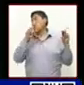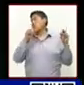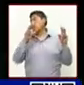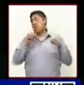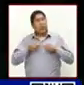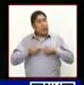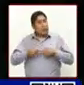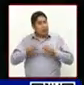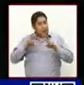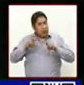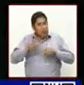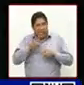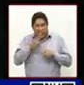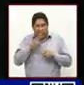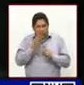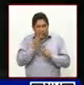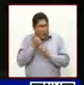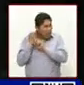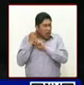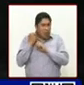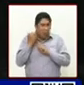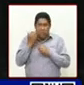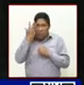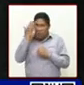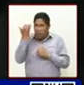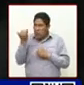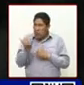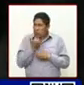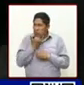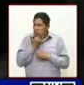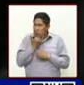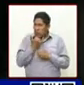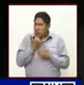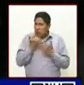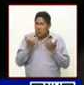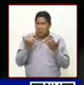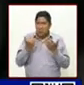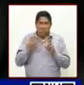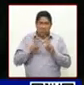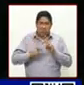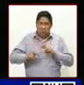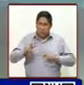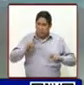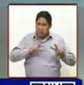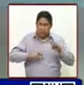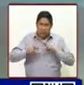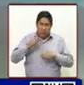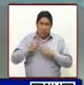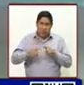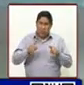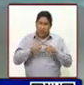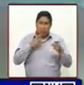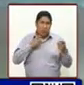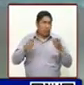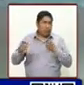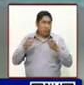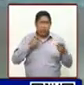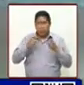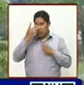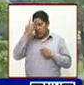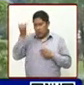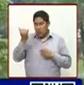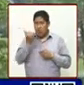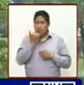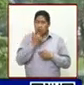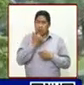trabajo policial haya terminado. Nosotros vamos a continuar con la investigación, vamos a continuar con diferentes operativos, porque